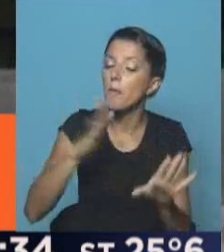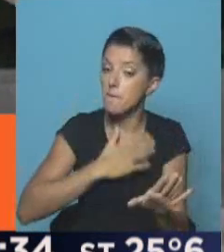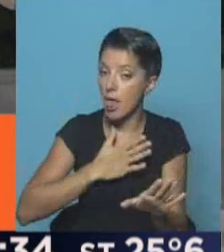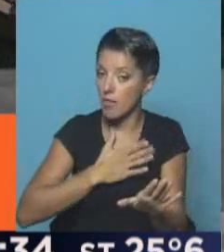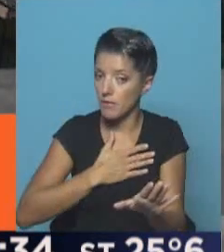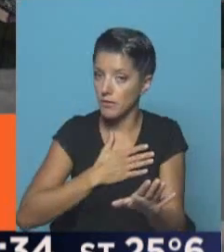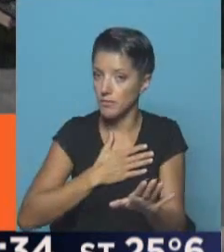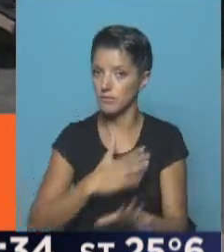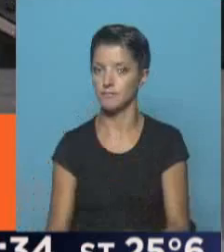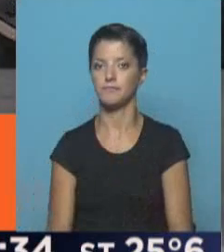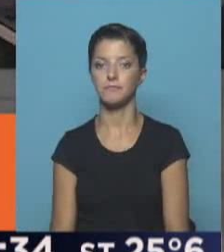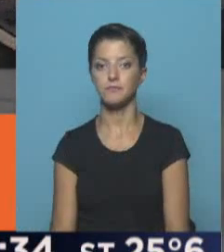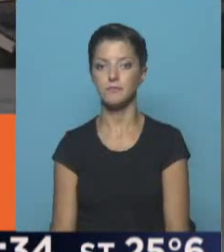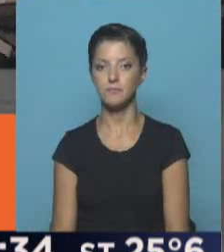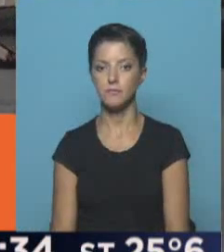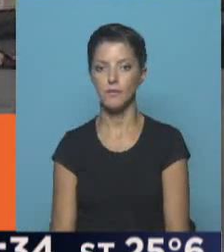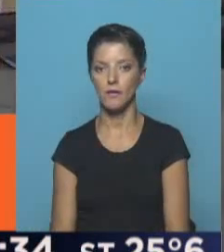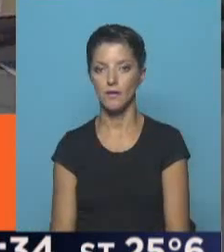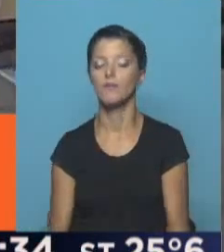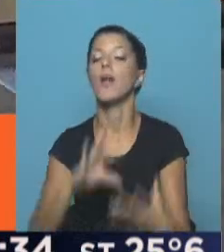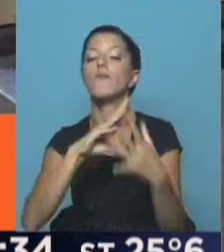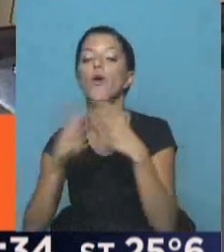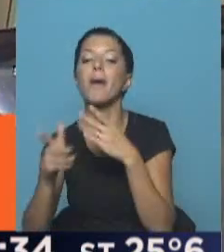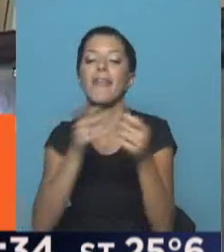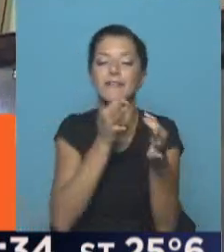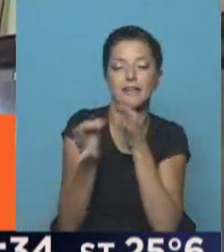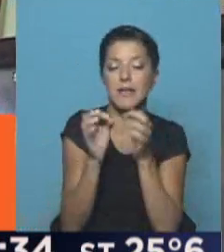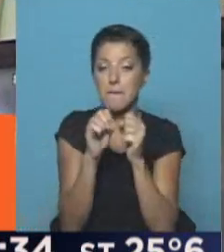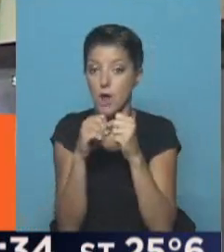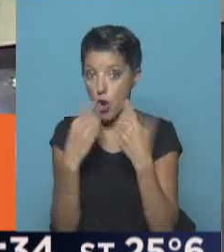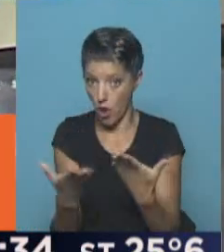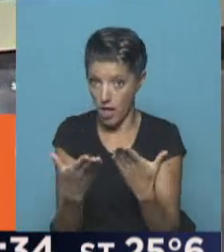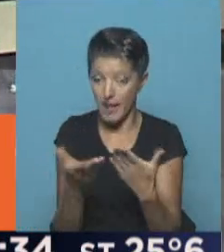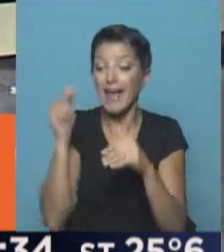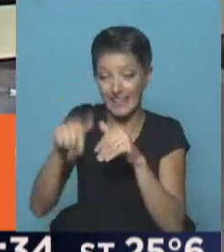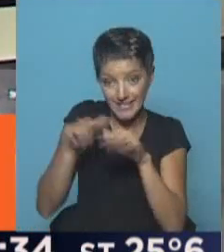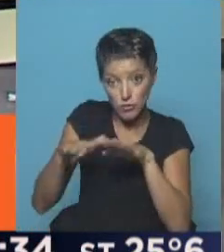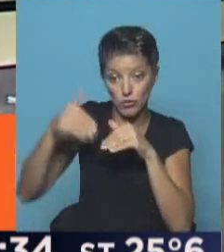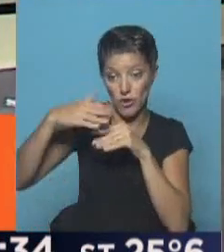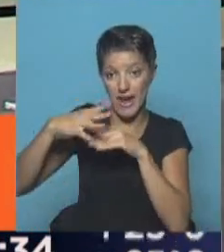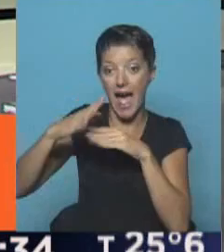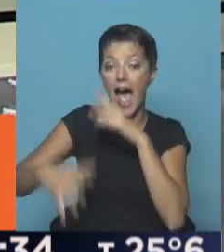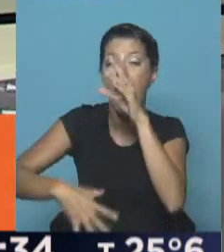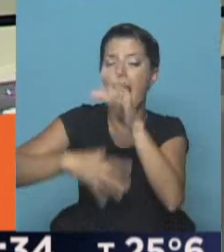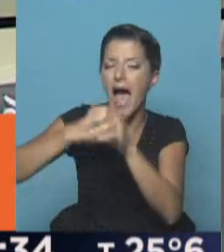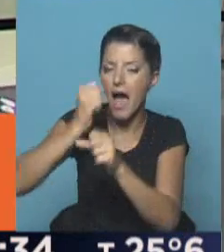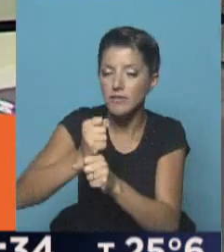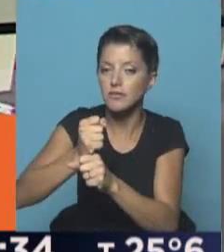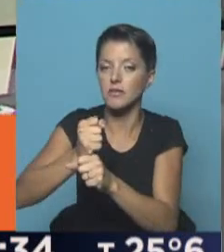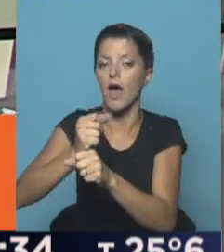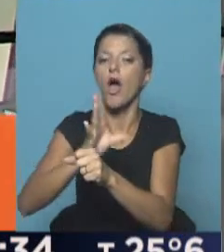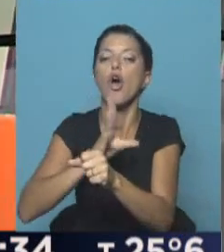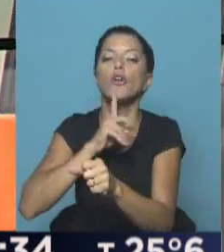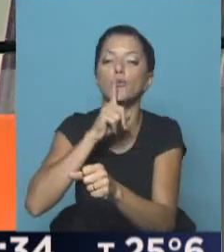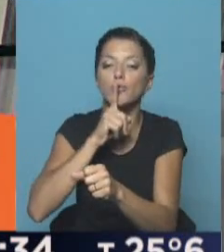de reparación estratégica por parte de Rusia. A partir de ese hecho y hasta la proyección de Rusia